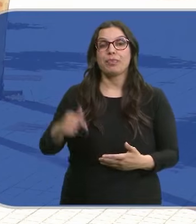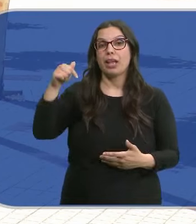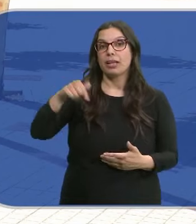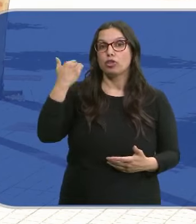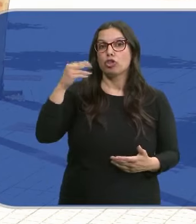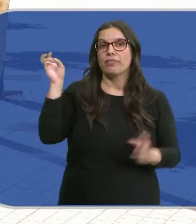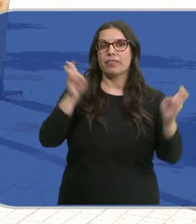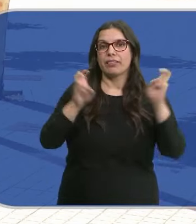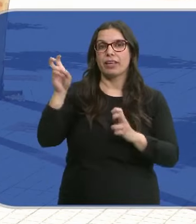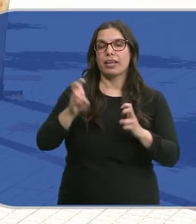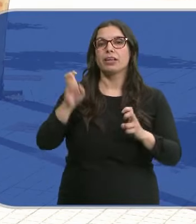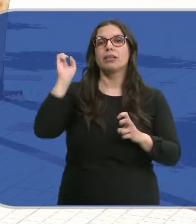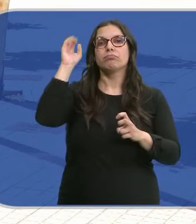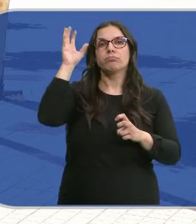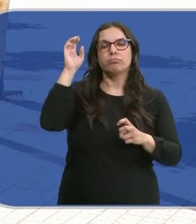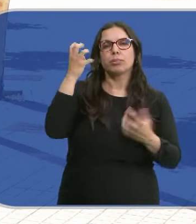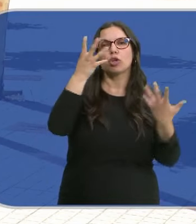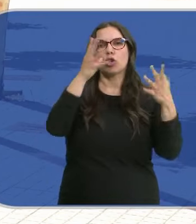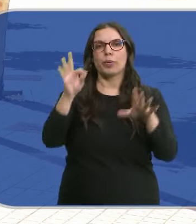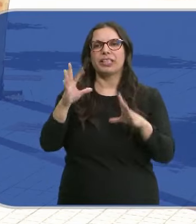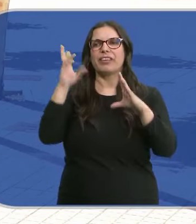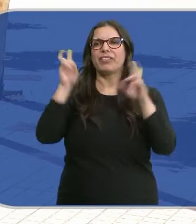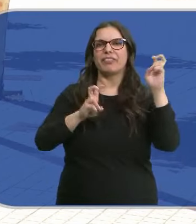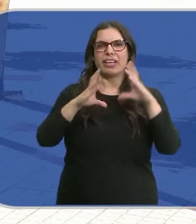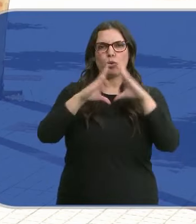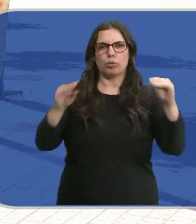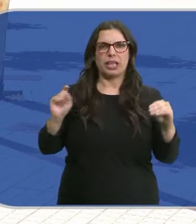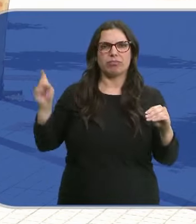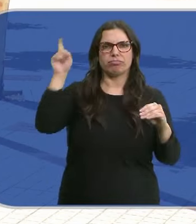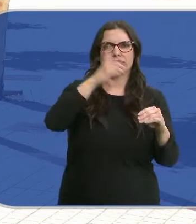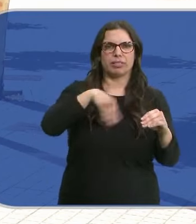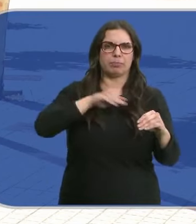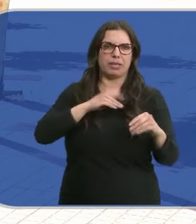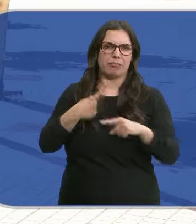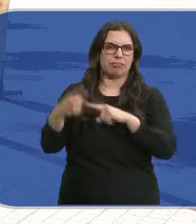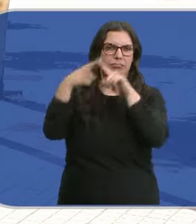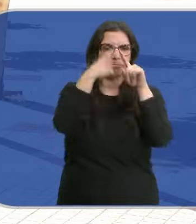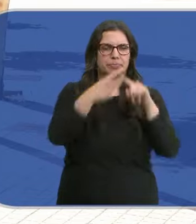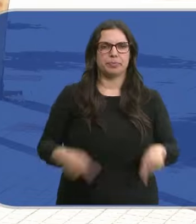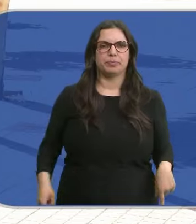Soria, se han desplazado 90 congresistas llegados desde universidades de todos los puntos del país.